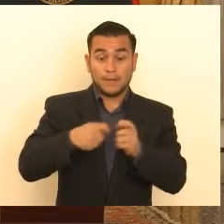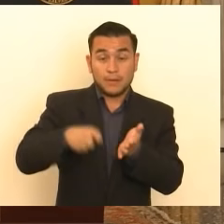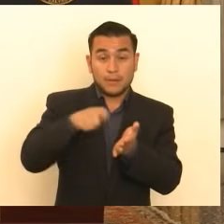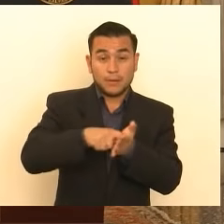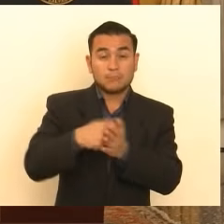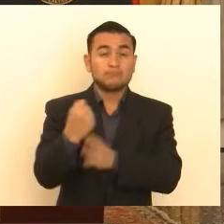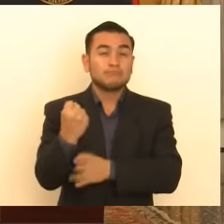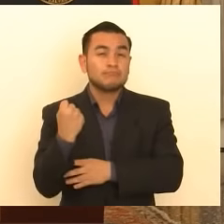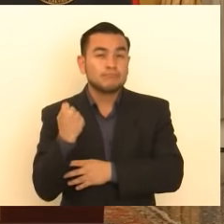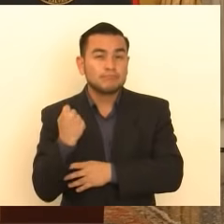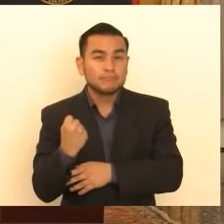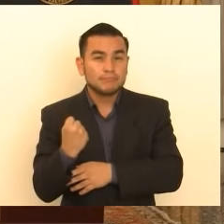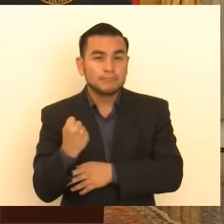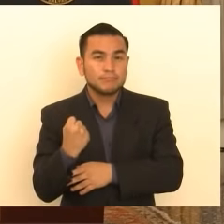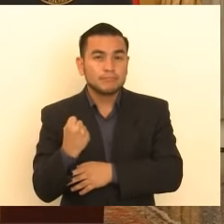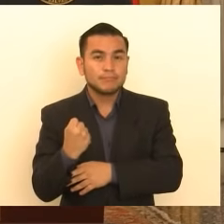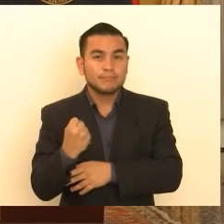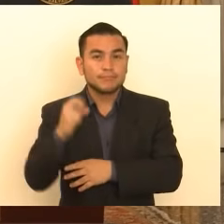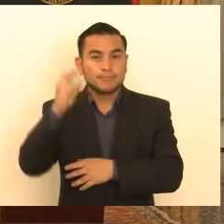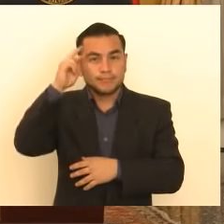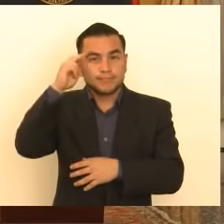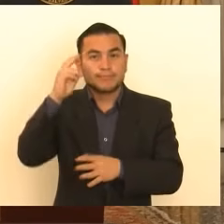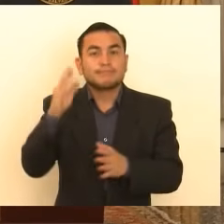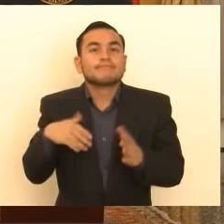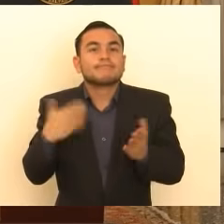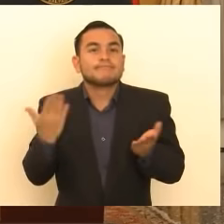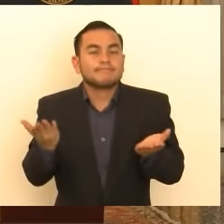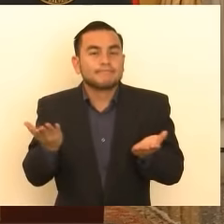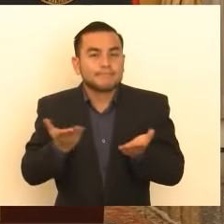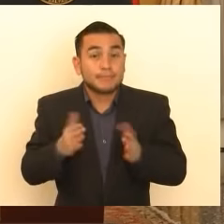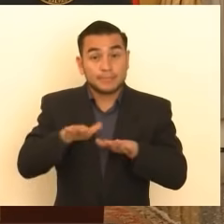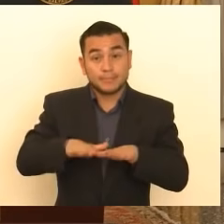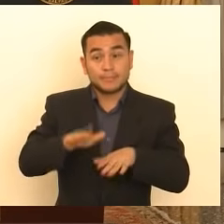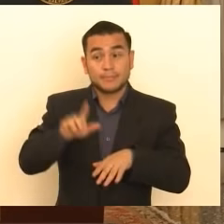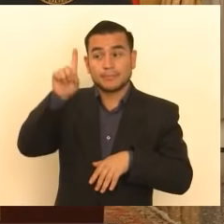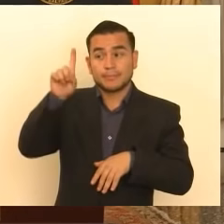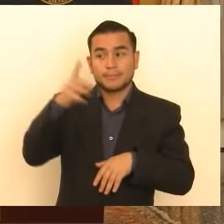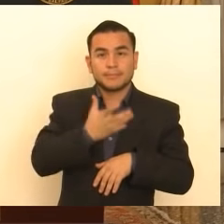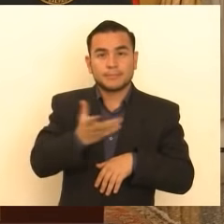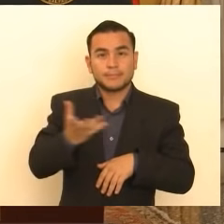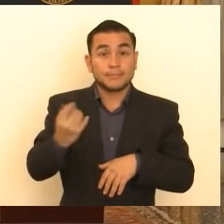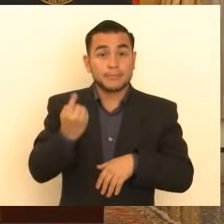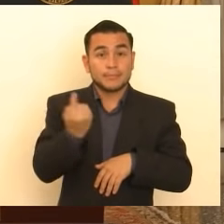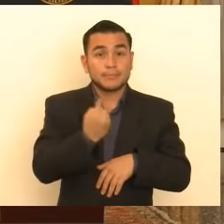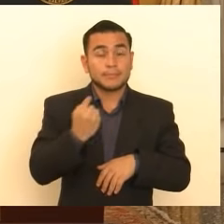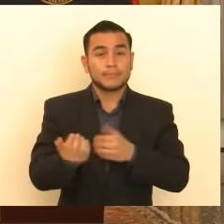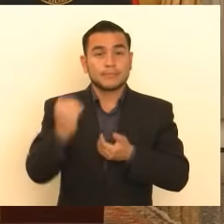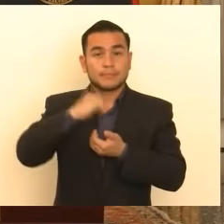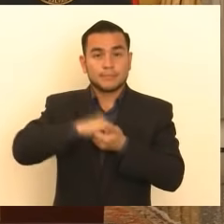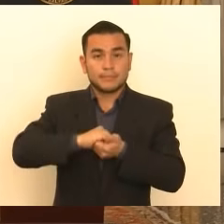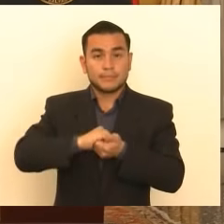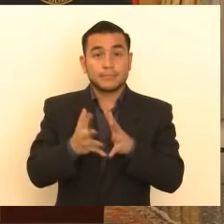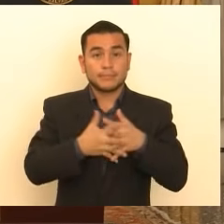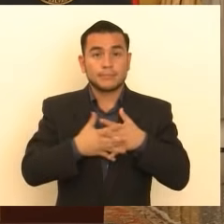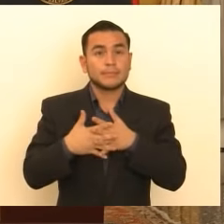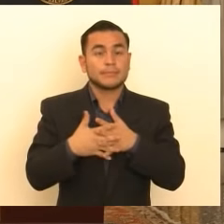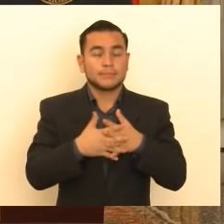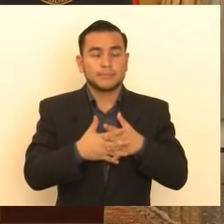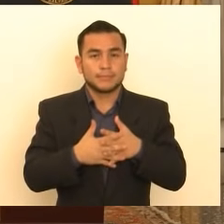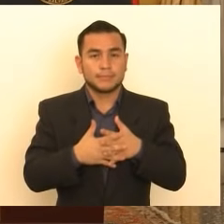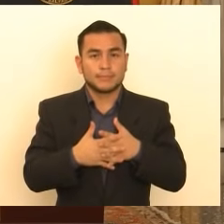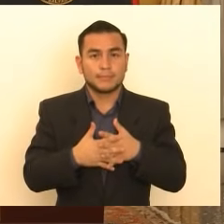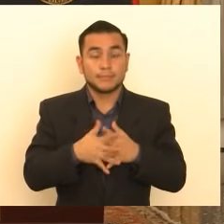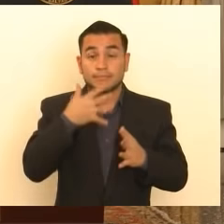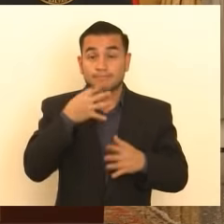tamaño, pues solo nos dice que gracias a Dios y a nuestros aliados de los Estados Unidos,